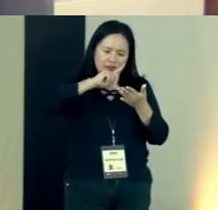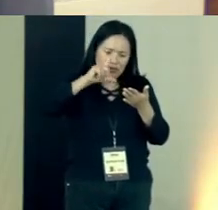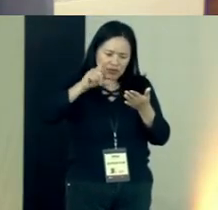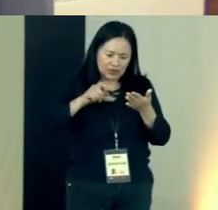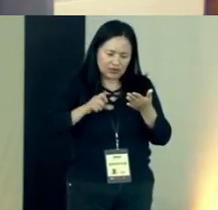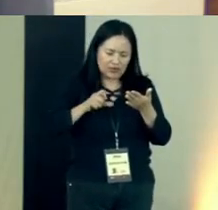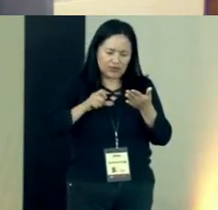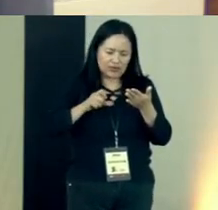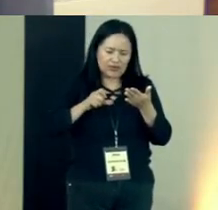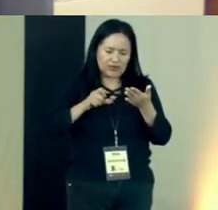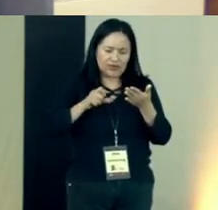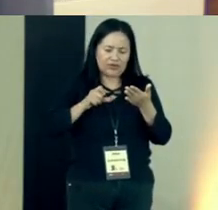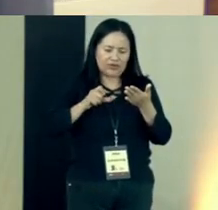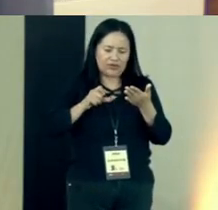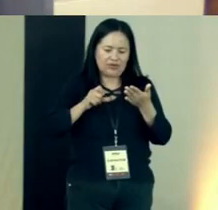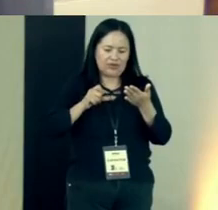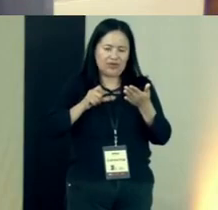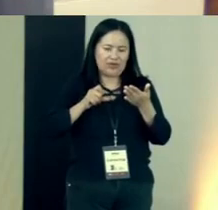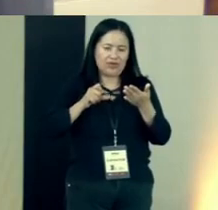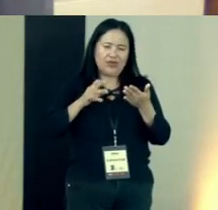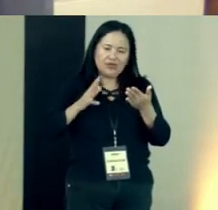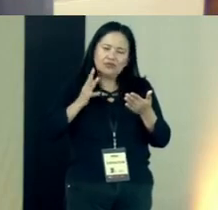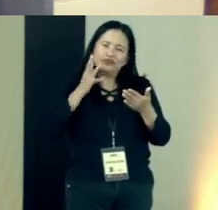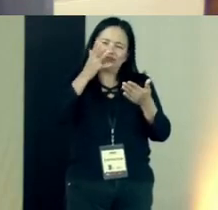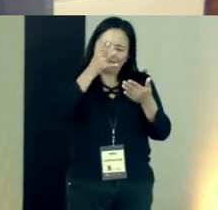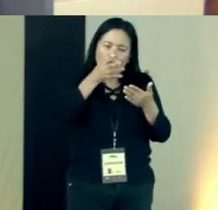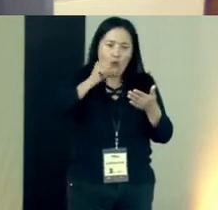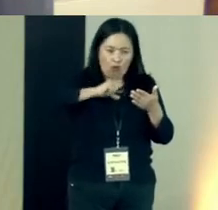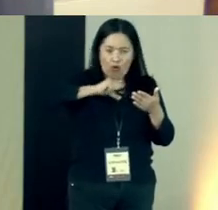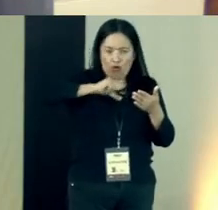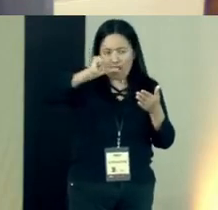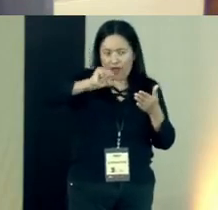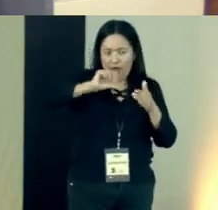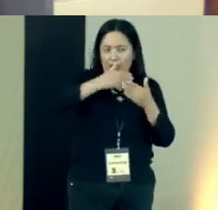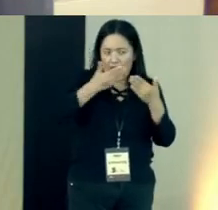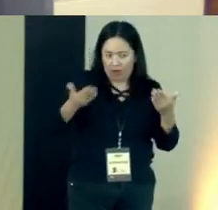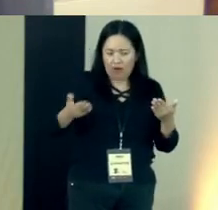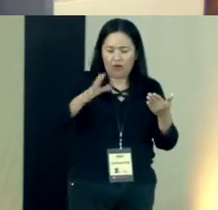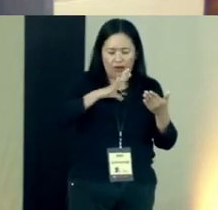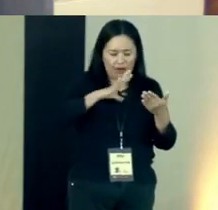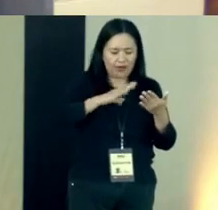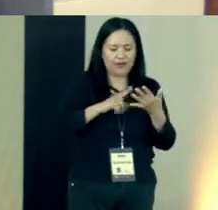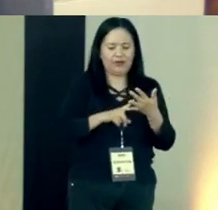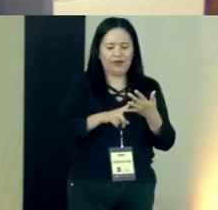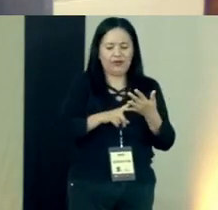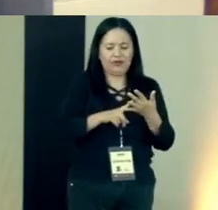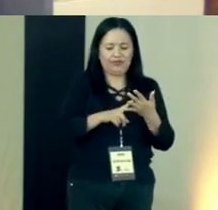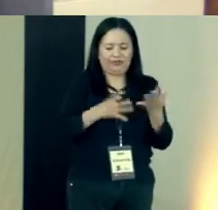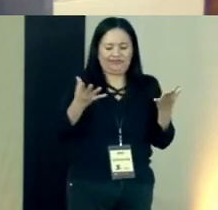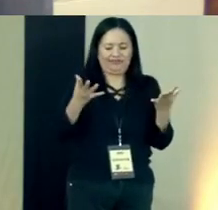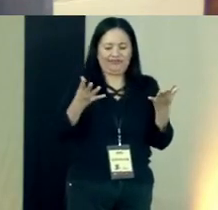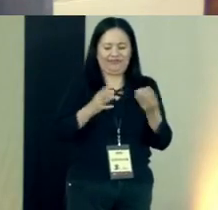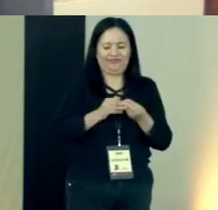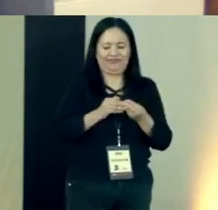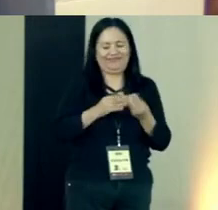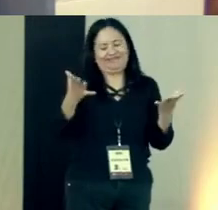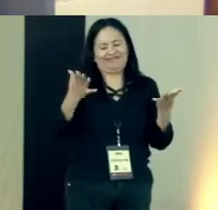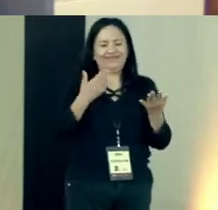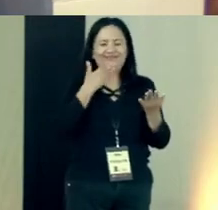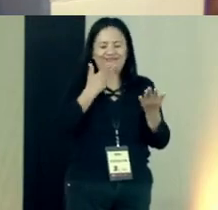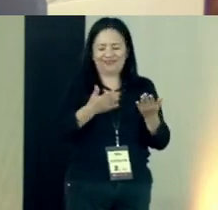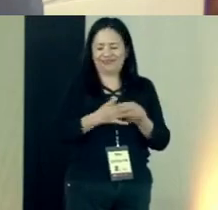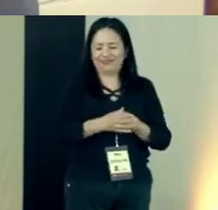poquito de lo que hay actualmente, ¿no? Entonces, realmente librazo,